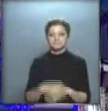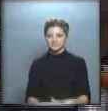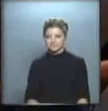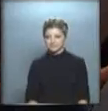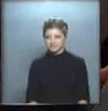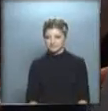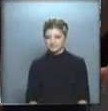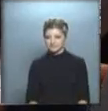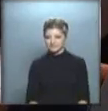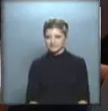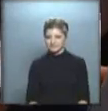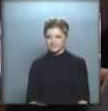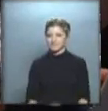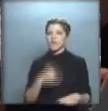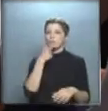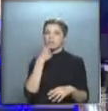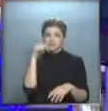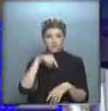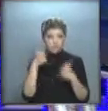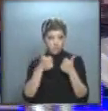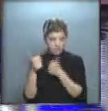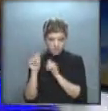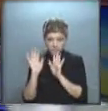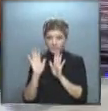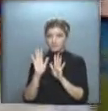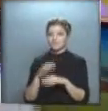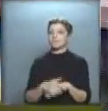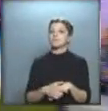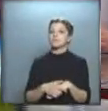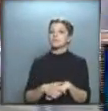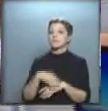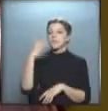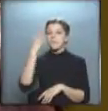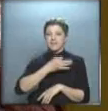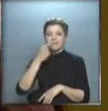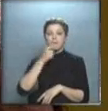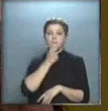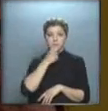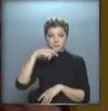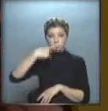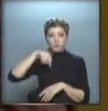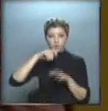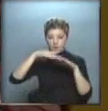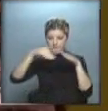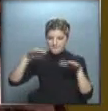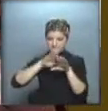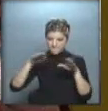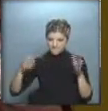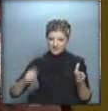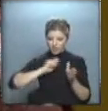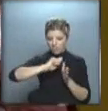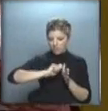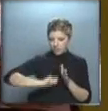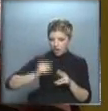bueno, pero a los de la mañana? Se llevaron bien acá. Y la acá lo vimos bien. Están cómodos. Por ejemplo, nosotros ponemos nuestros nombres en las mesas, ¿viste? Y ya al otro día